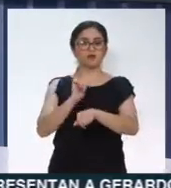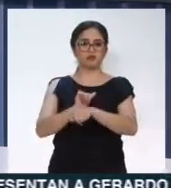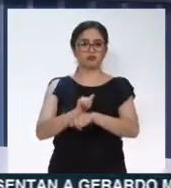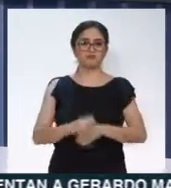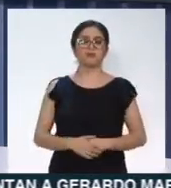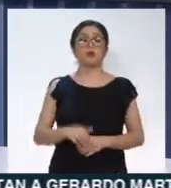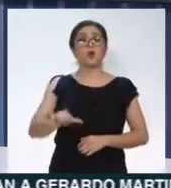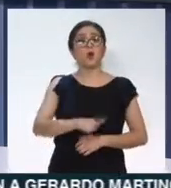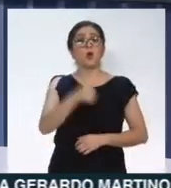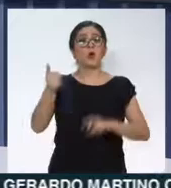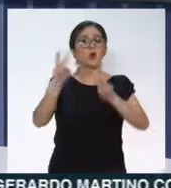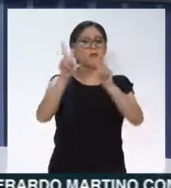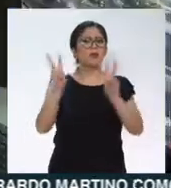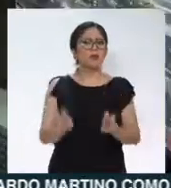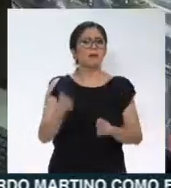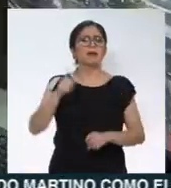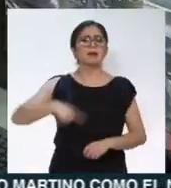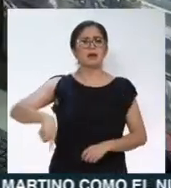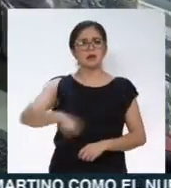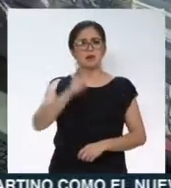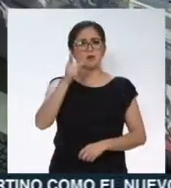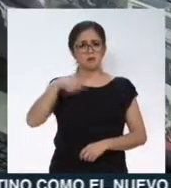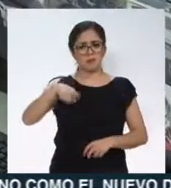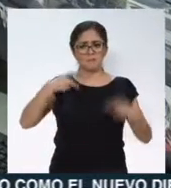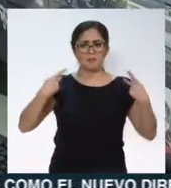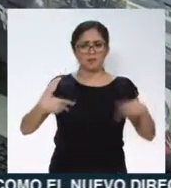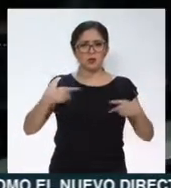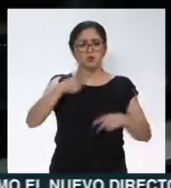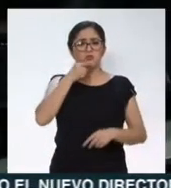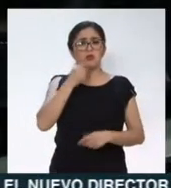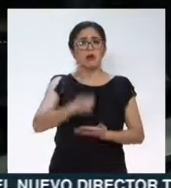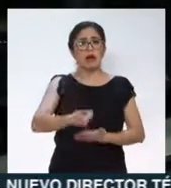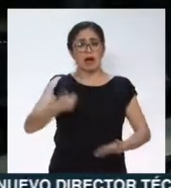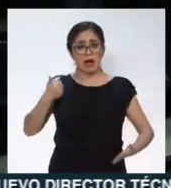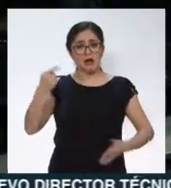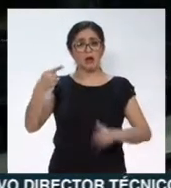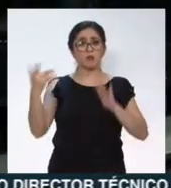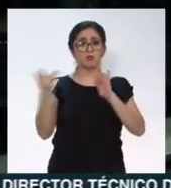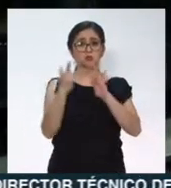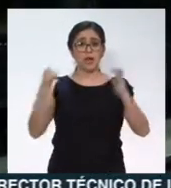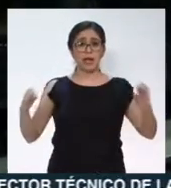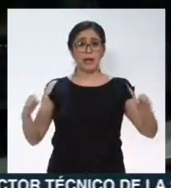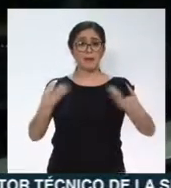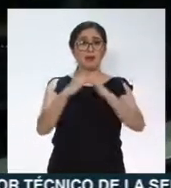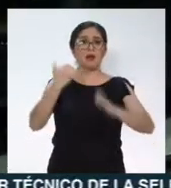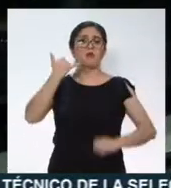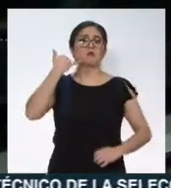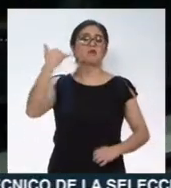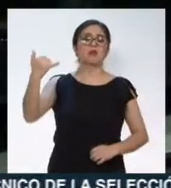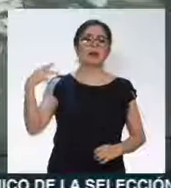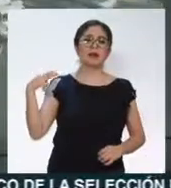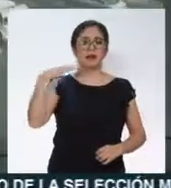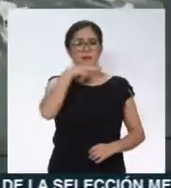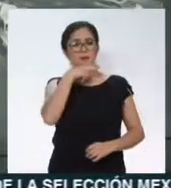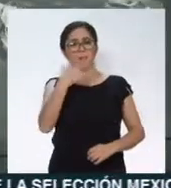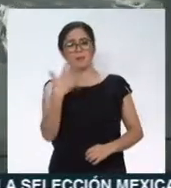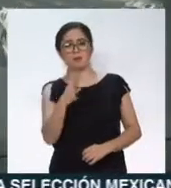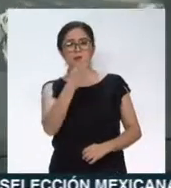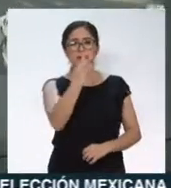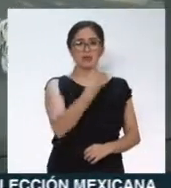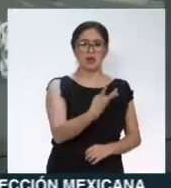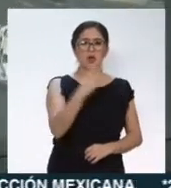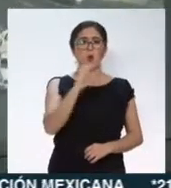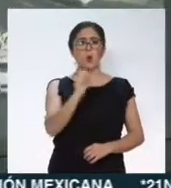las autoridades locales se han comprometido a eficientar los tiempos de respuesta a una solicitud de emergencia para atenderla entre 3 y